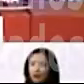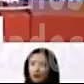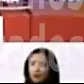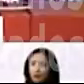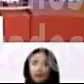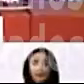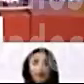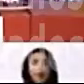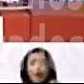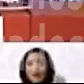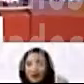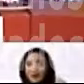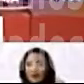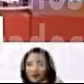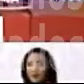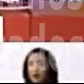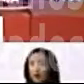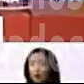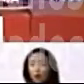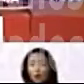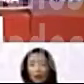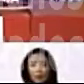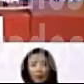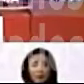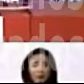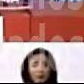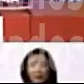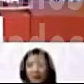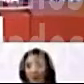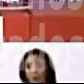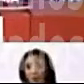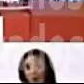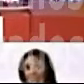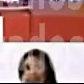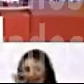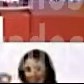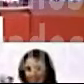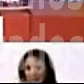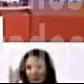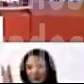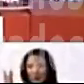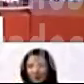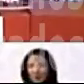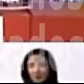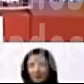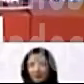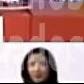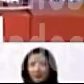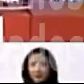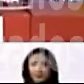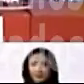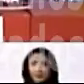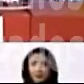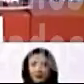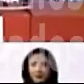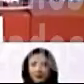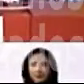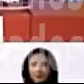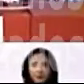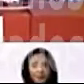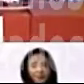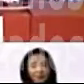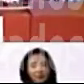liderazgo o dirigentes de la oposición, liderazgo les queda grande. Menos mal que eso no tuvo éxito, que fue